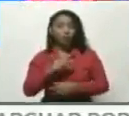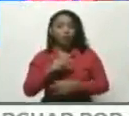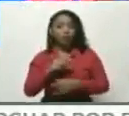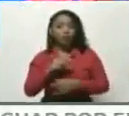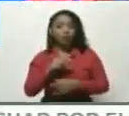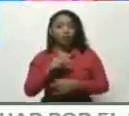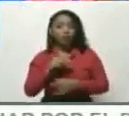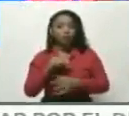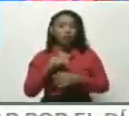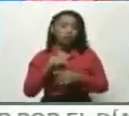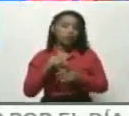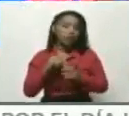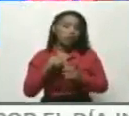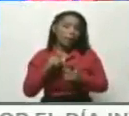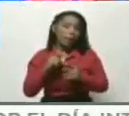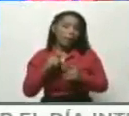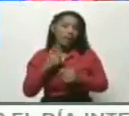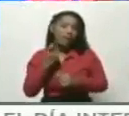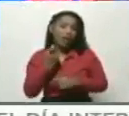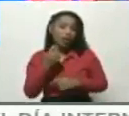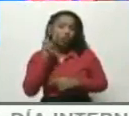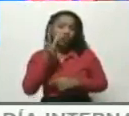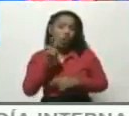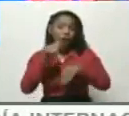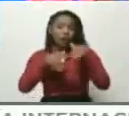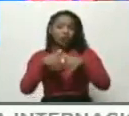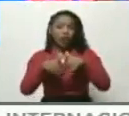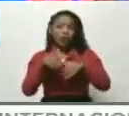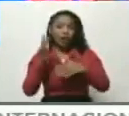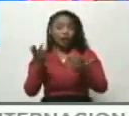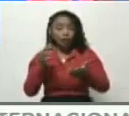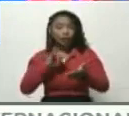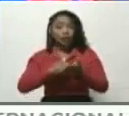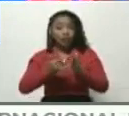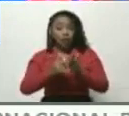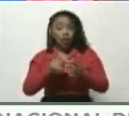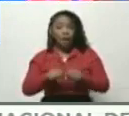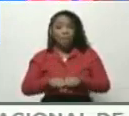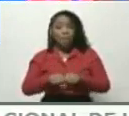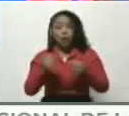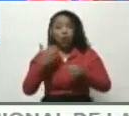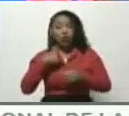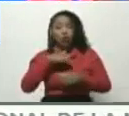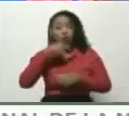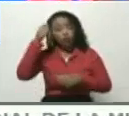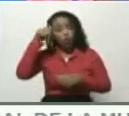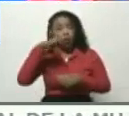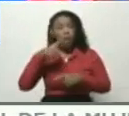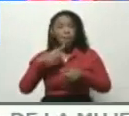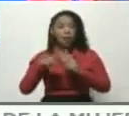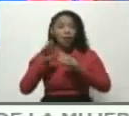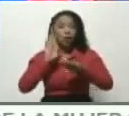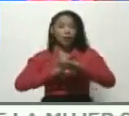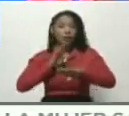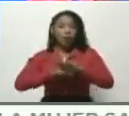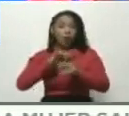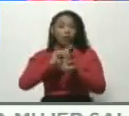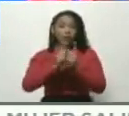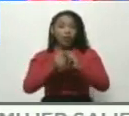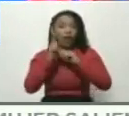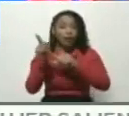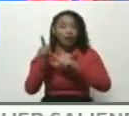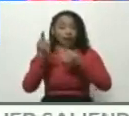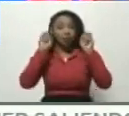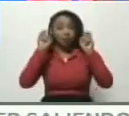exceptuando dos elecciones que significaron tragedia para nuestro pueblo. Pero han llamado a convertir ese